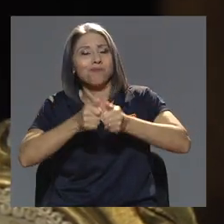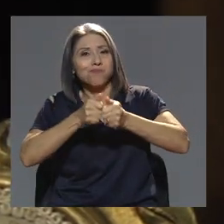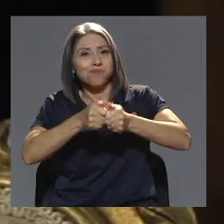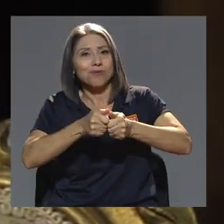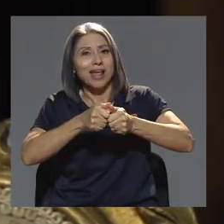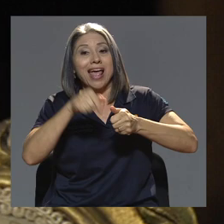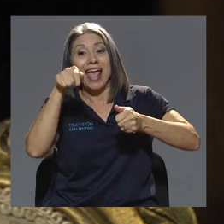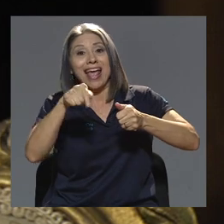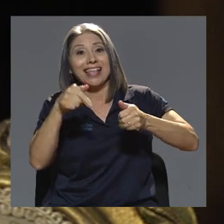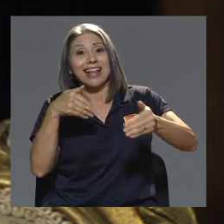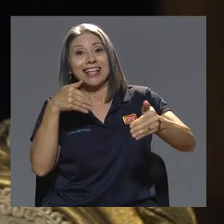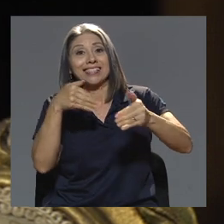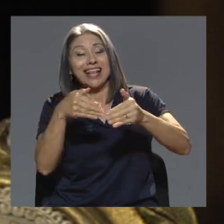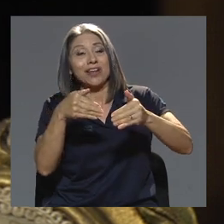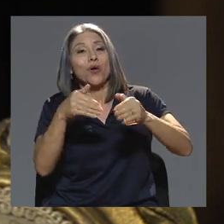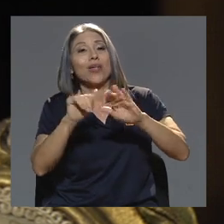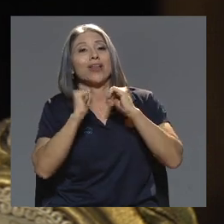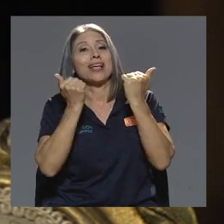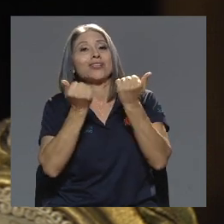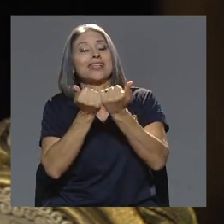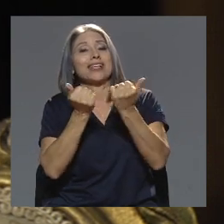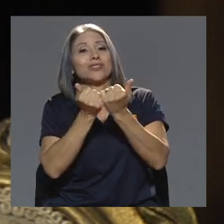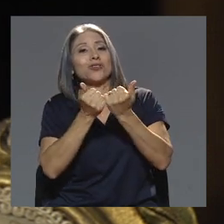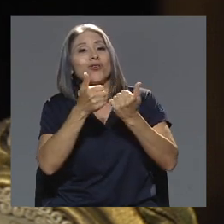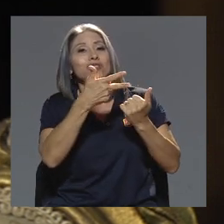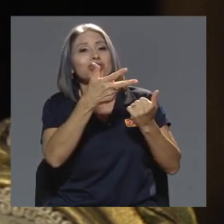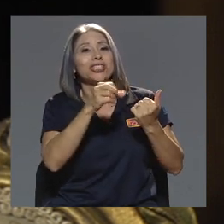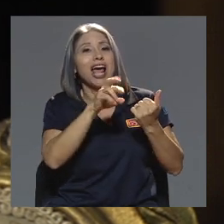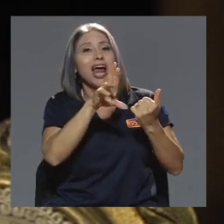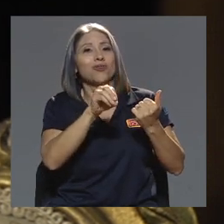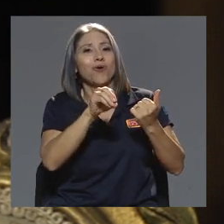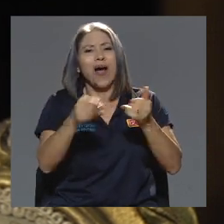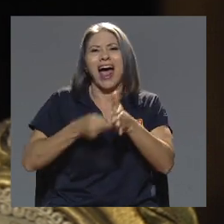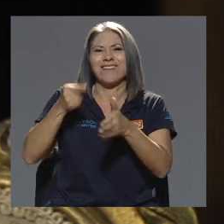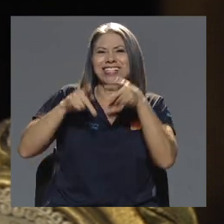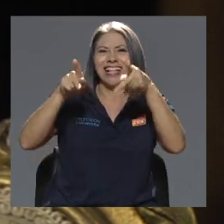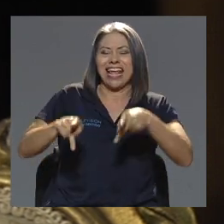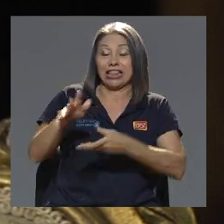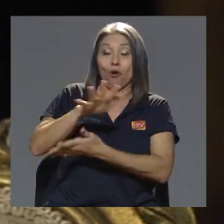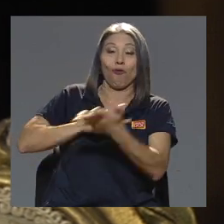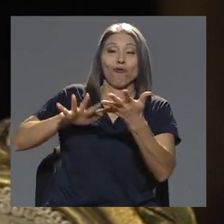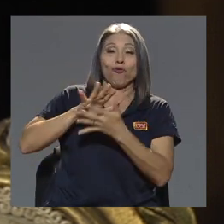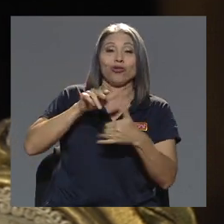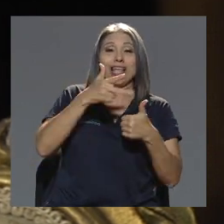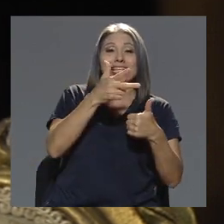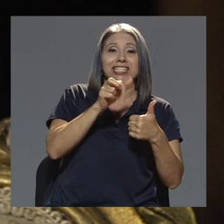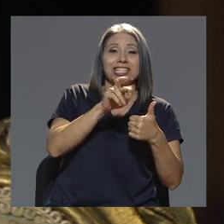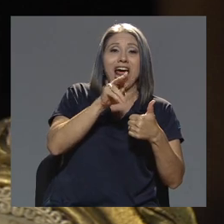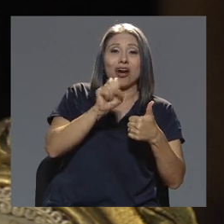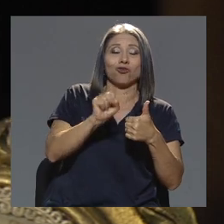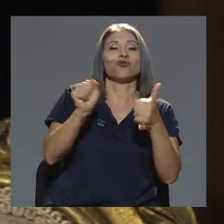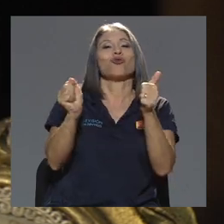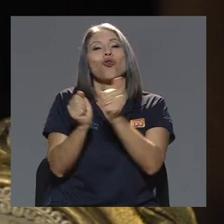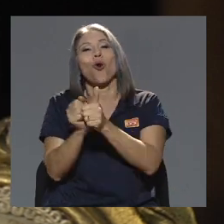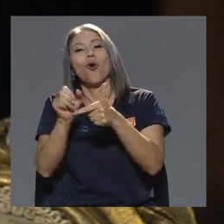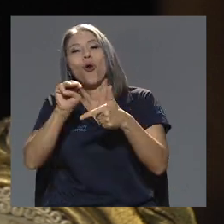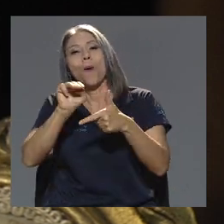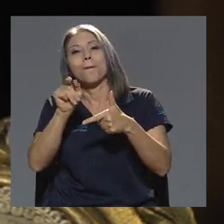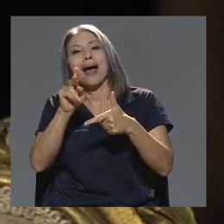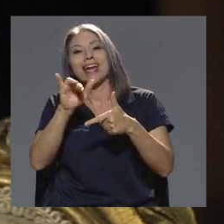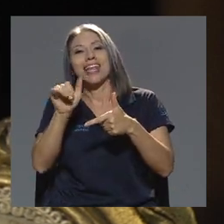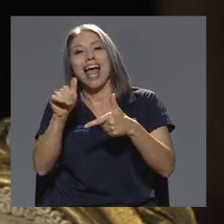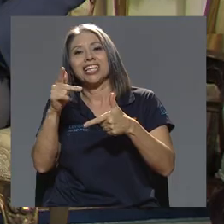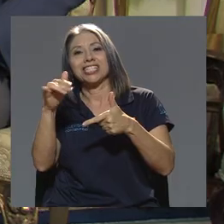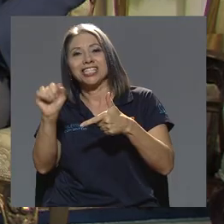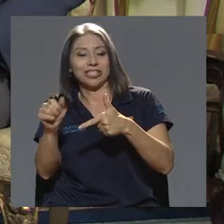era charro, que la gente a veces confunde los charros con los mariachis, no. Los charros son los custodios de la tradición